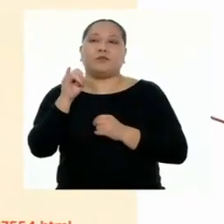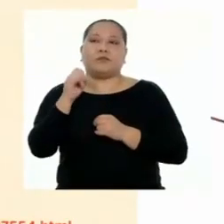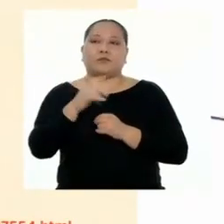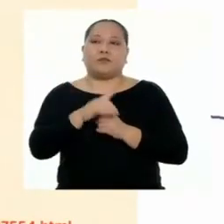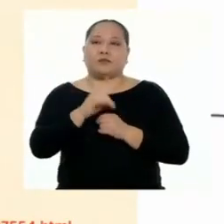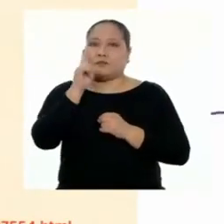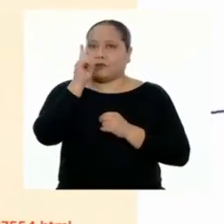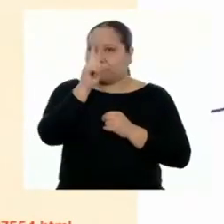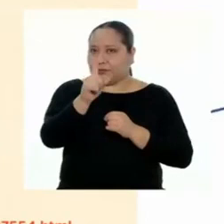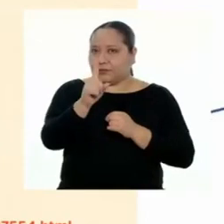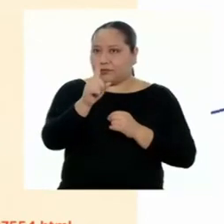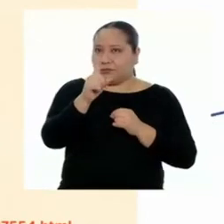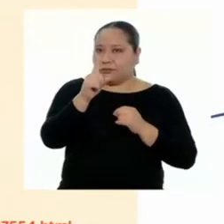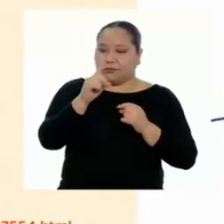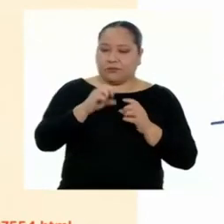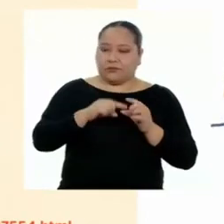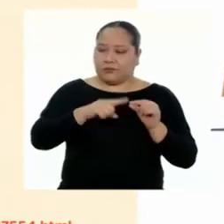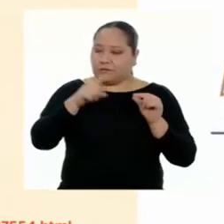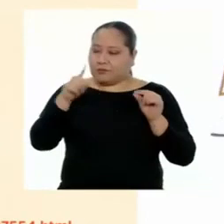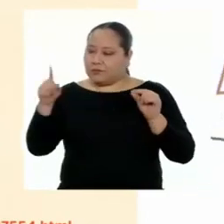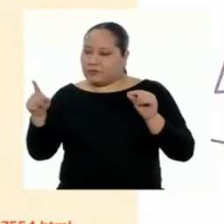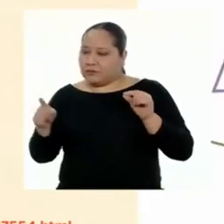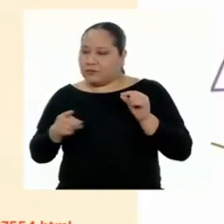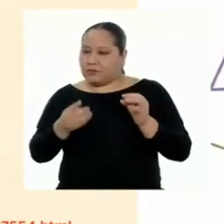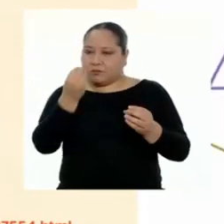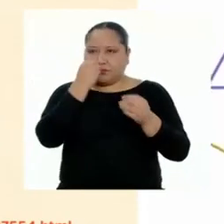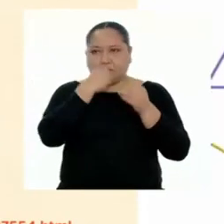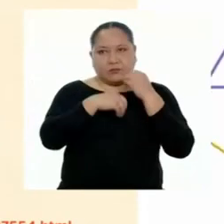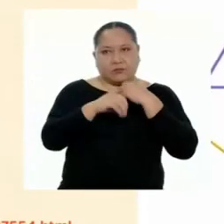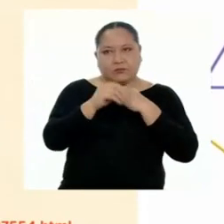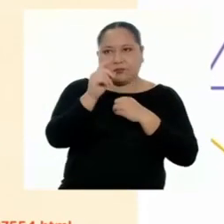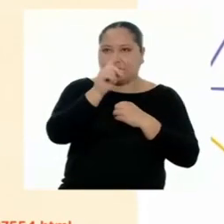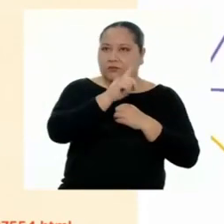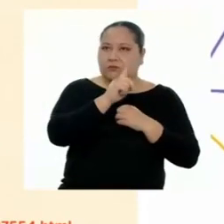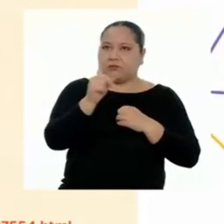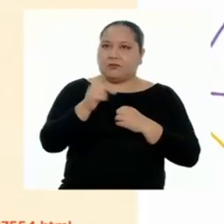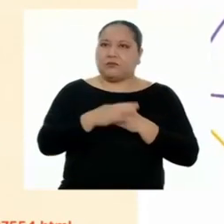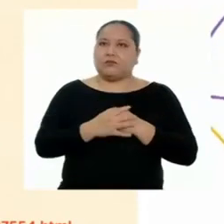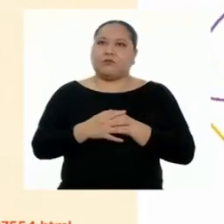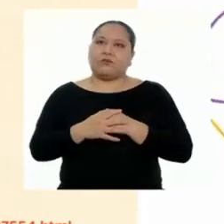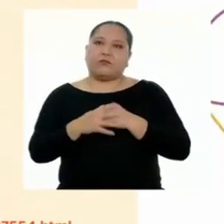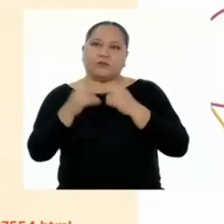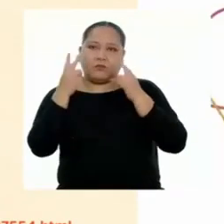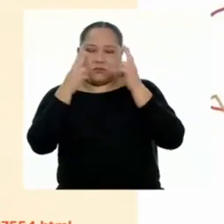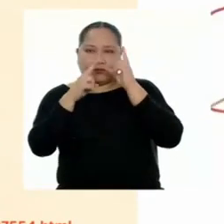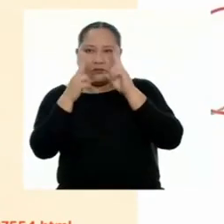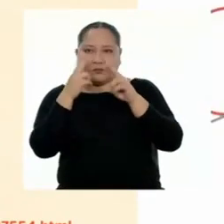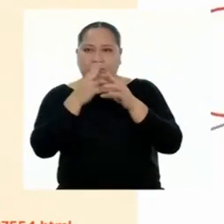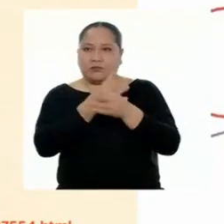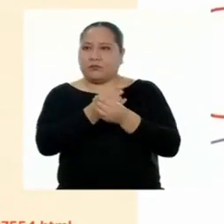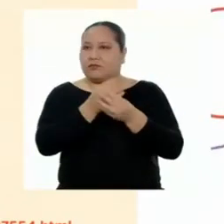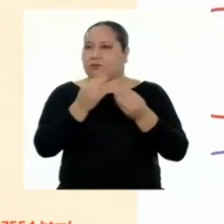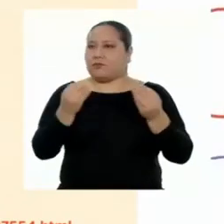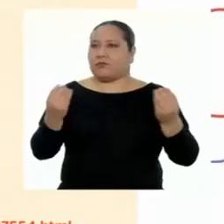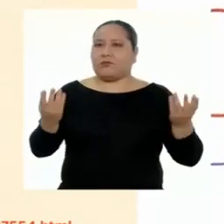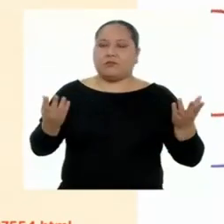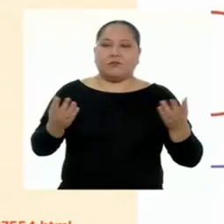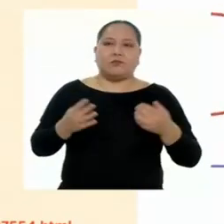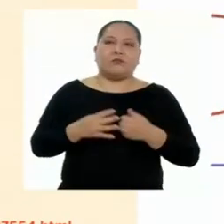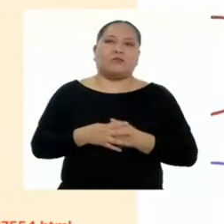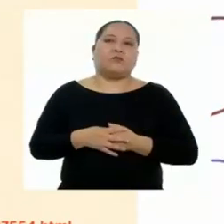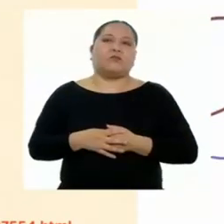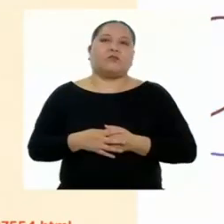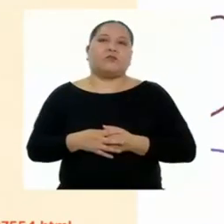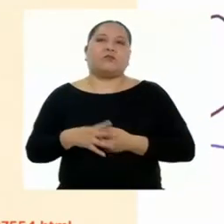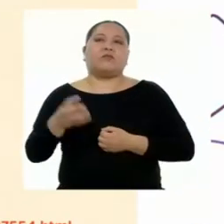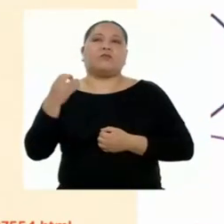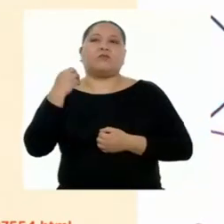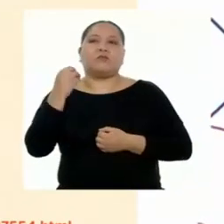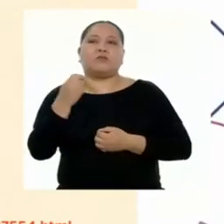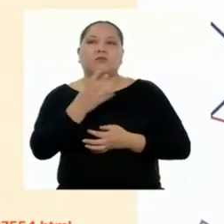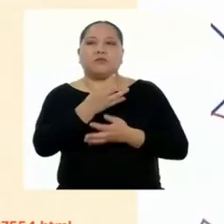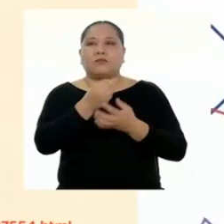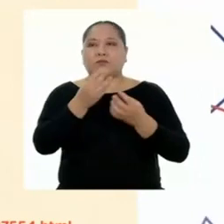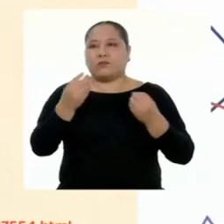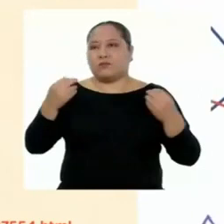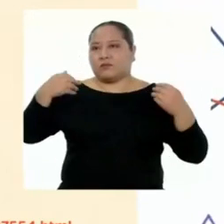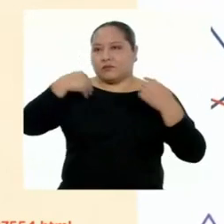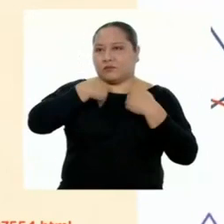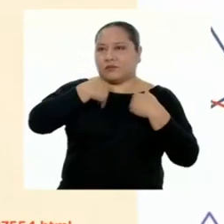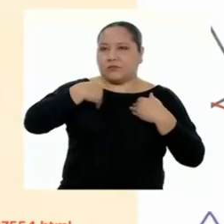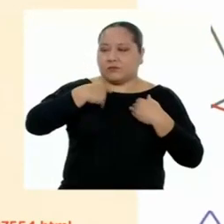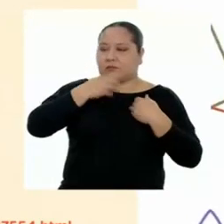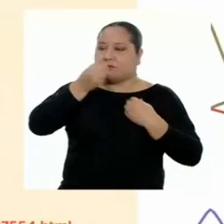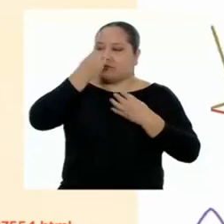encuentra solamente una sola cadena alimenticia, sino se observan a varias cadenas, debido a que la mayoría de